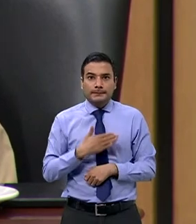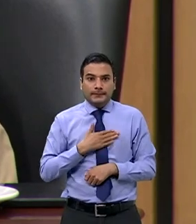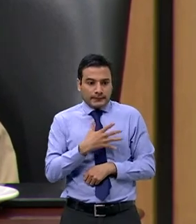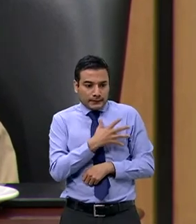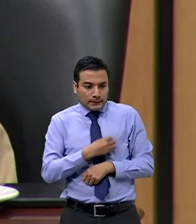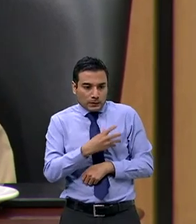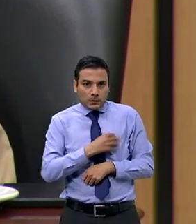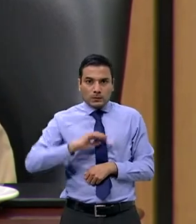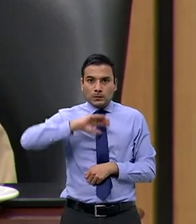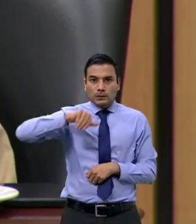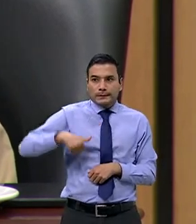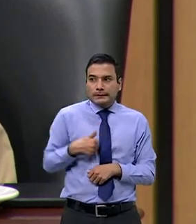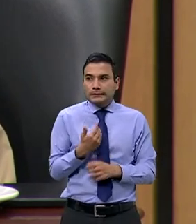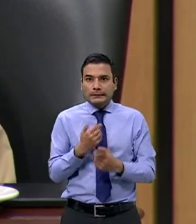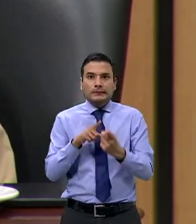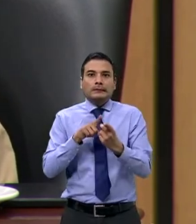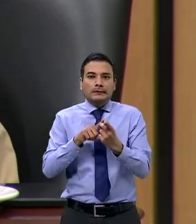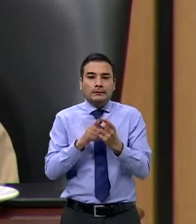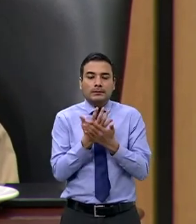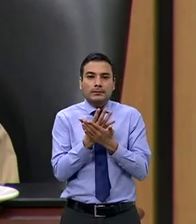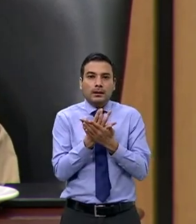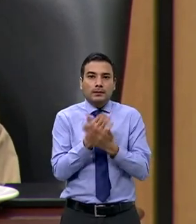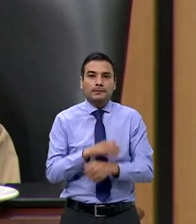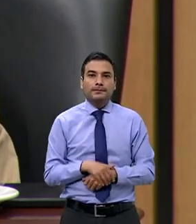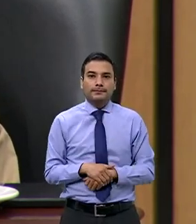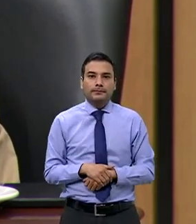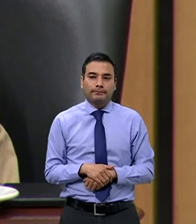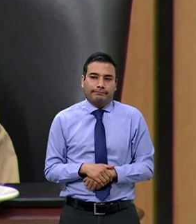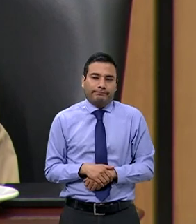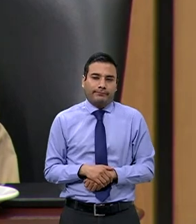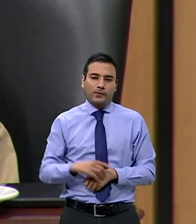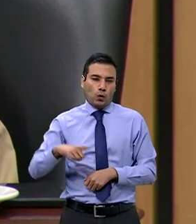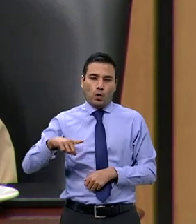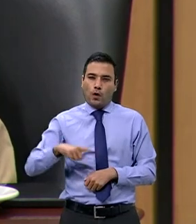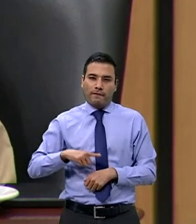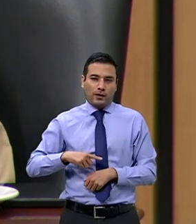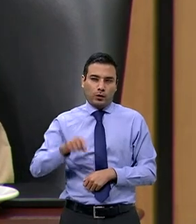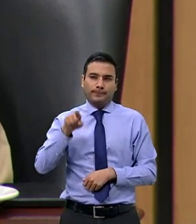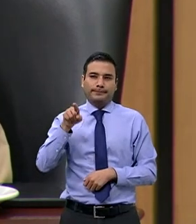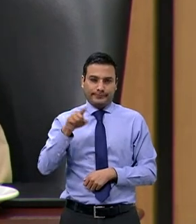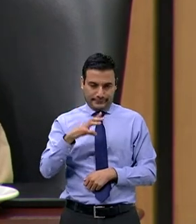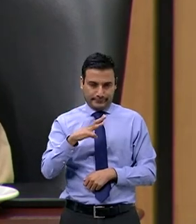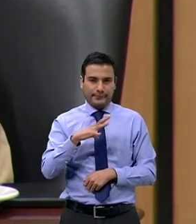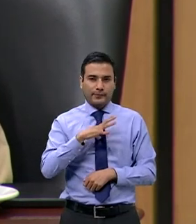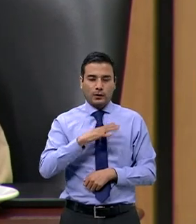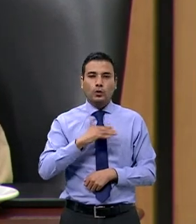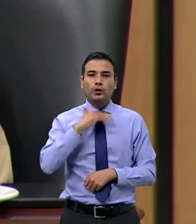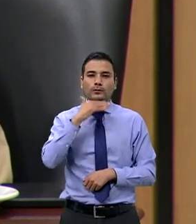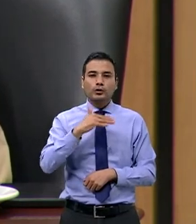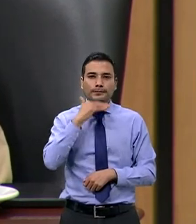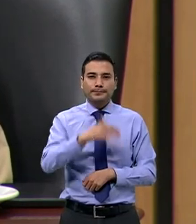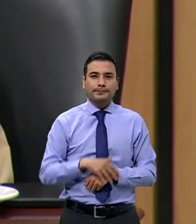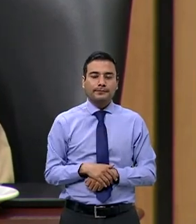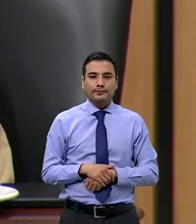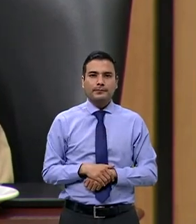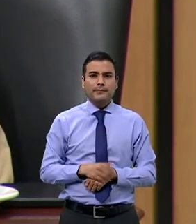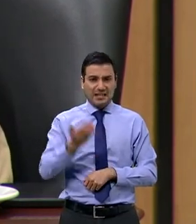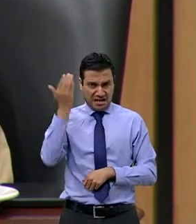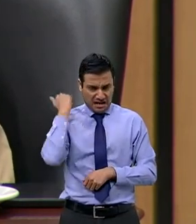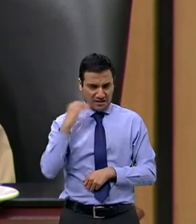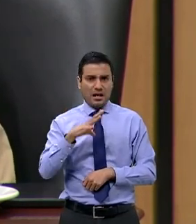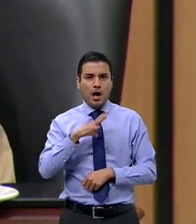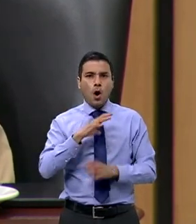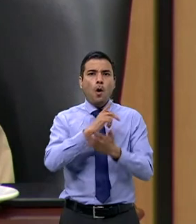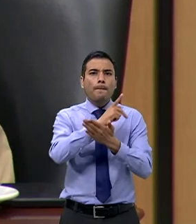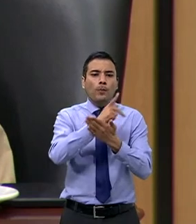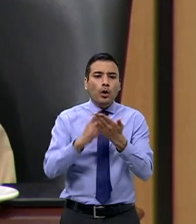cuál fue la única explicación que había corrupción programas que protegían a mujeres violentadas